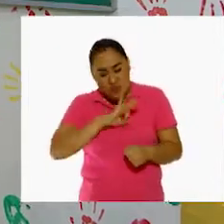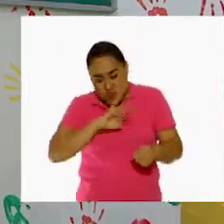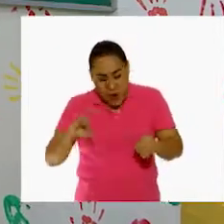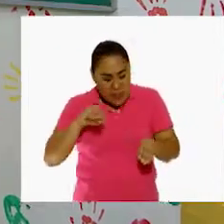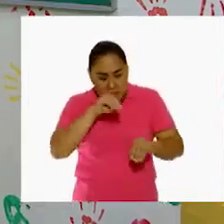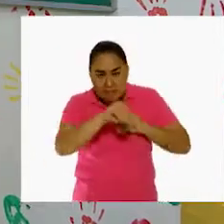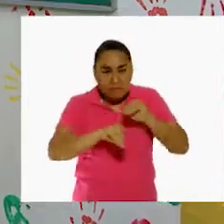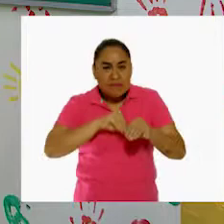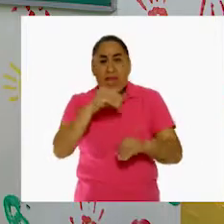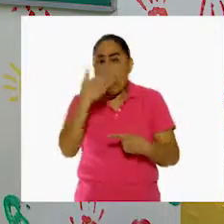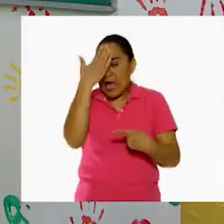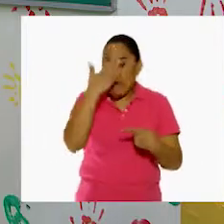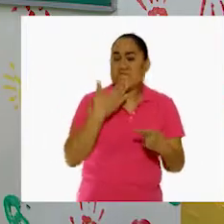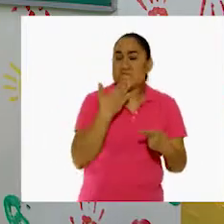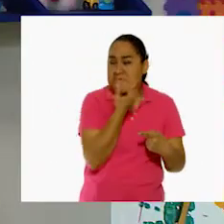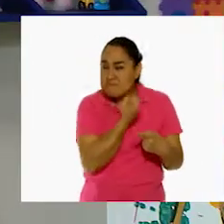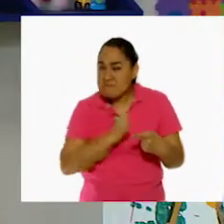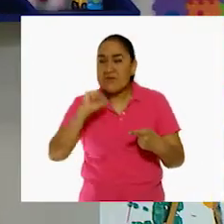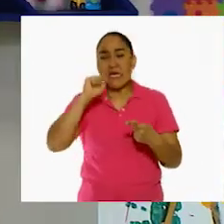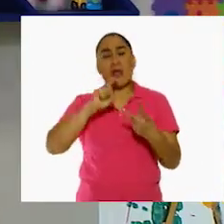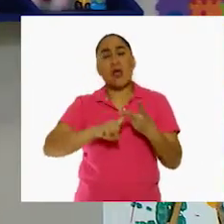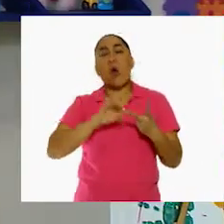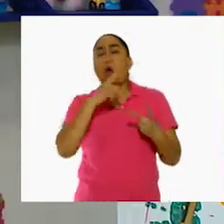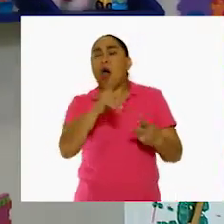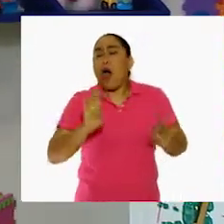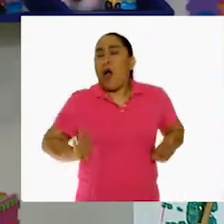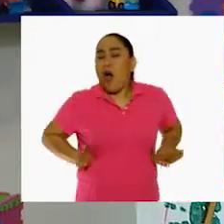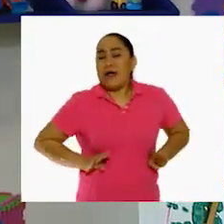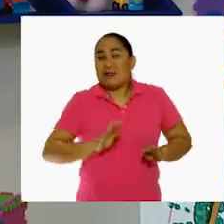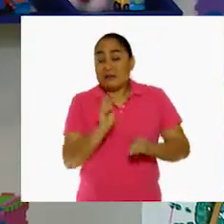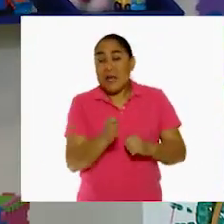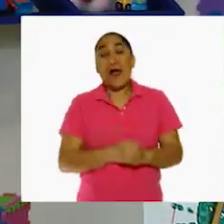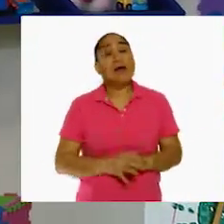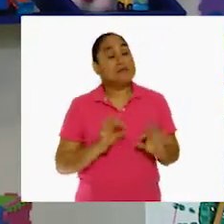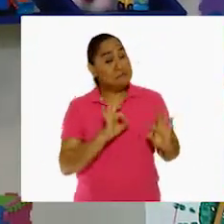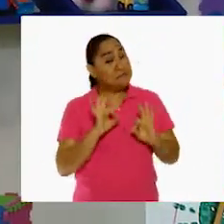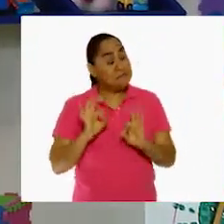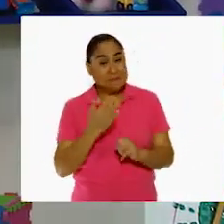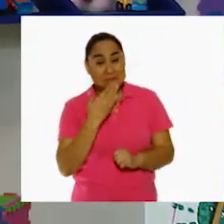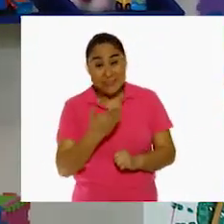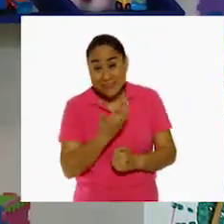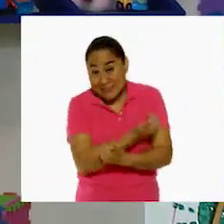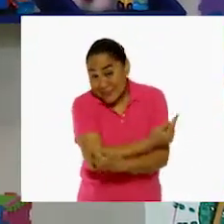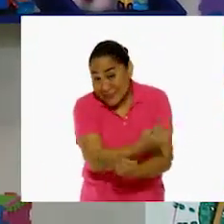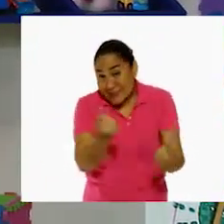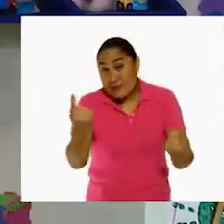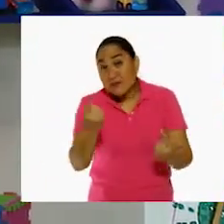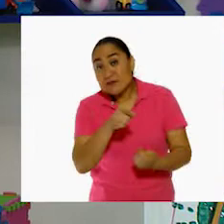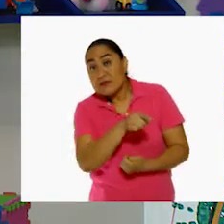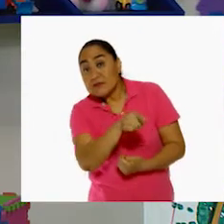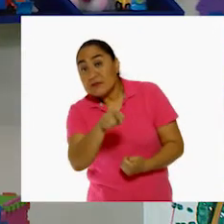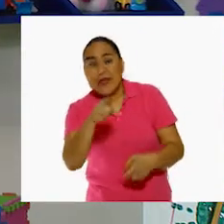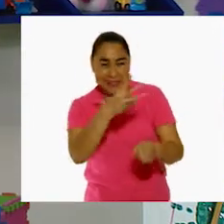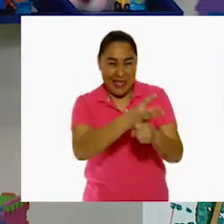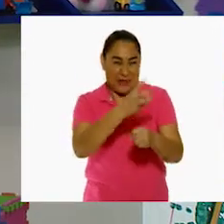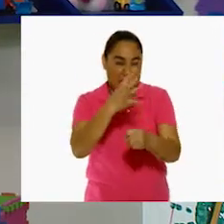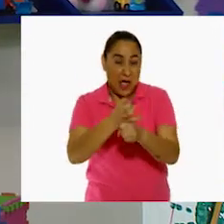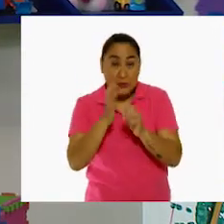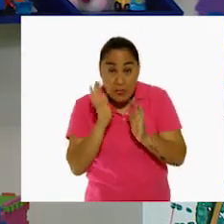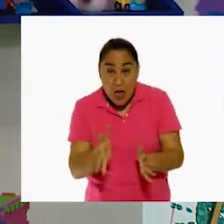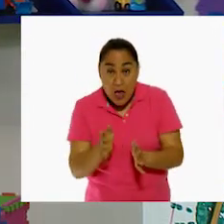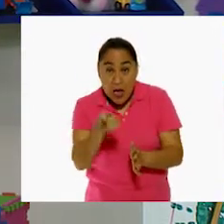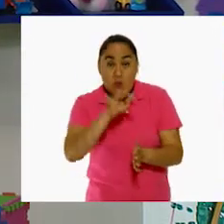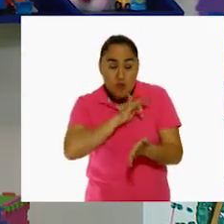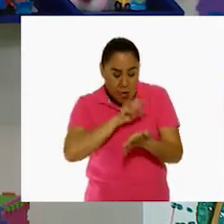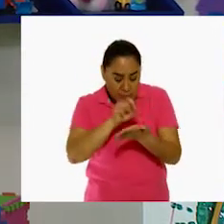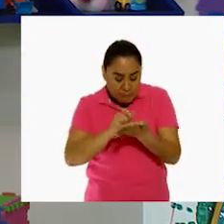y cualidades. Ah, perfecto. Entonces, alumnas y alumnos de tercero y de cuarto grado, ¿ya lo hicieron? ¿Pueden leer sus habilidades